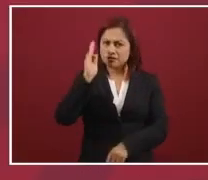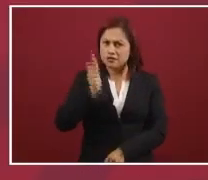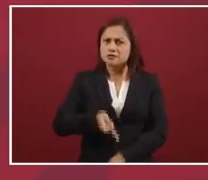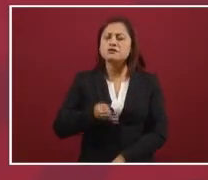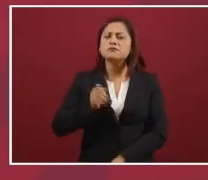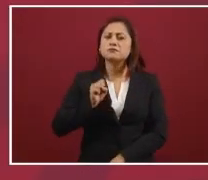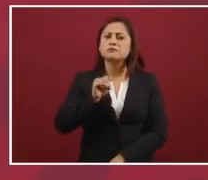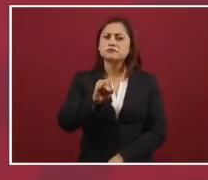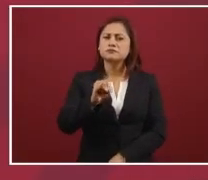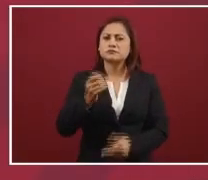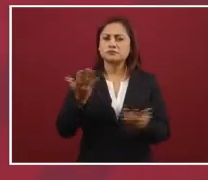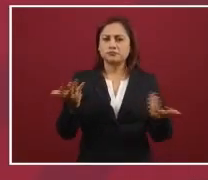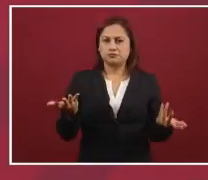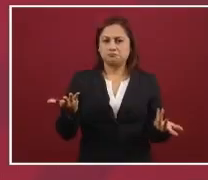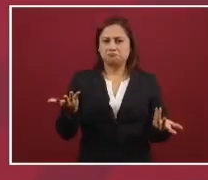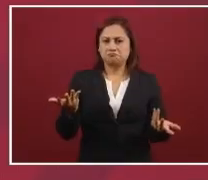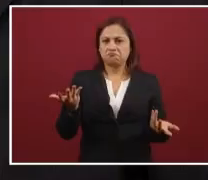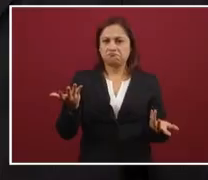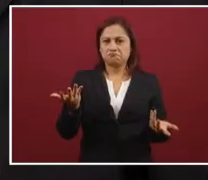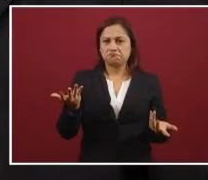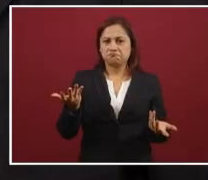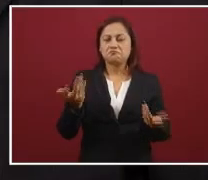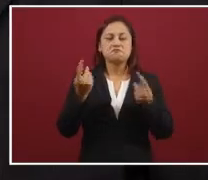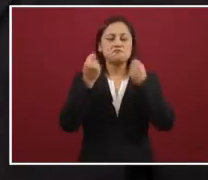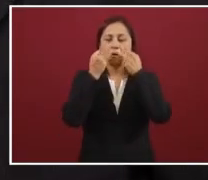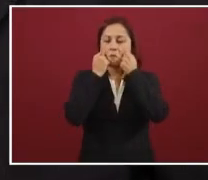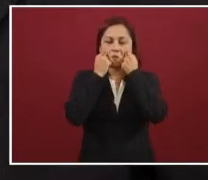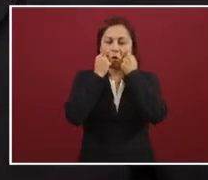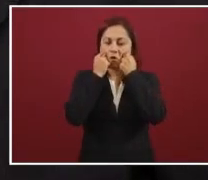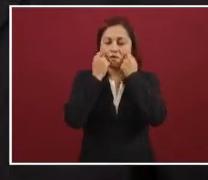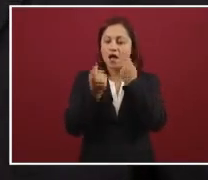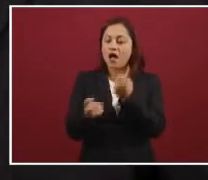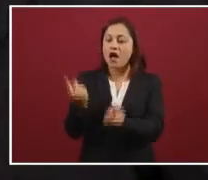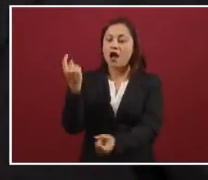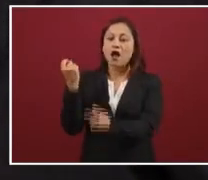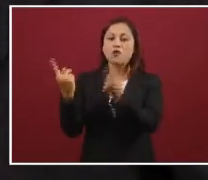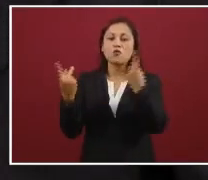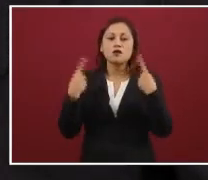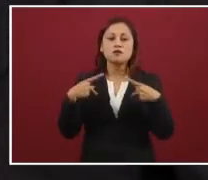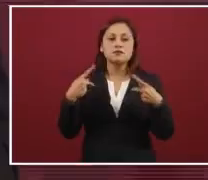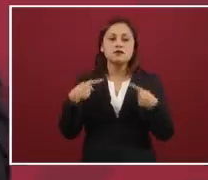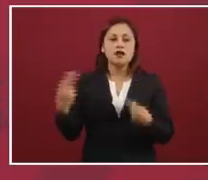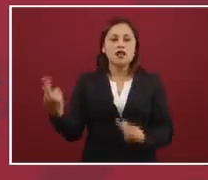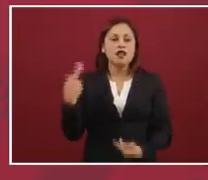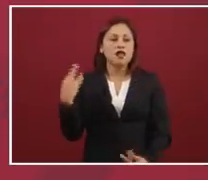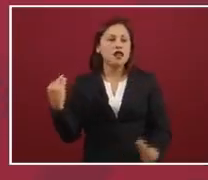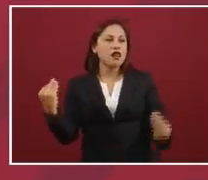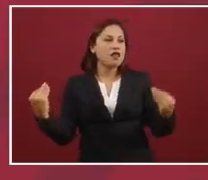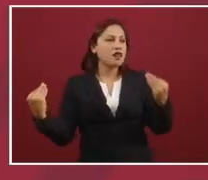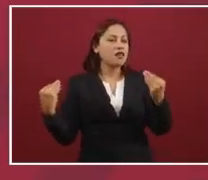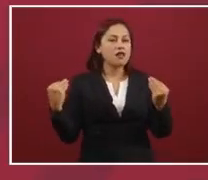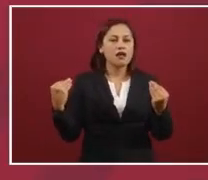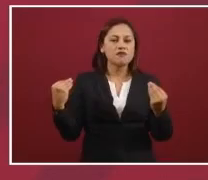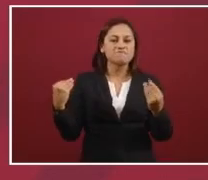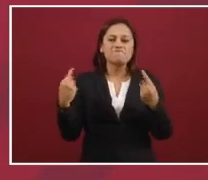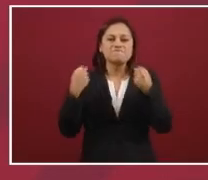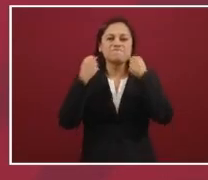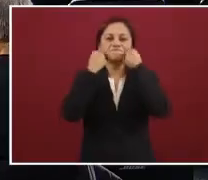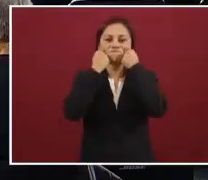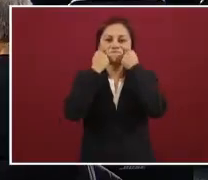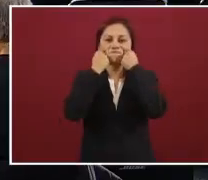Entonces, aunque rechine, va la transformación.